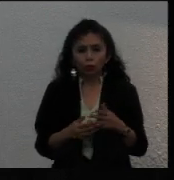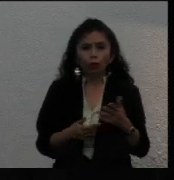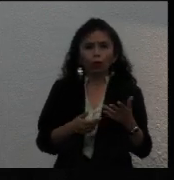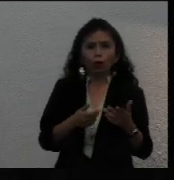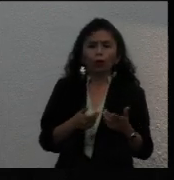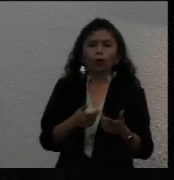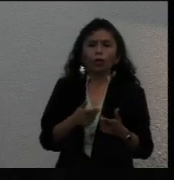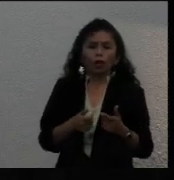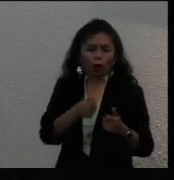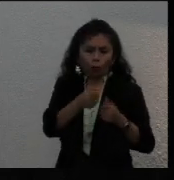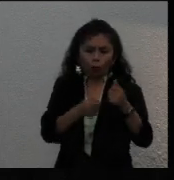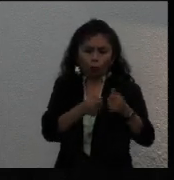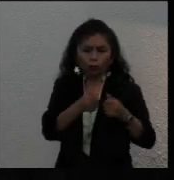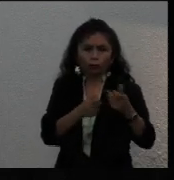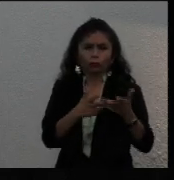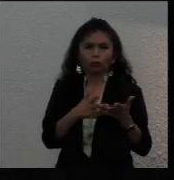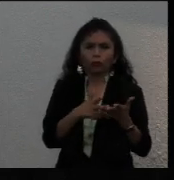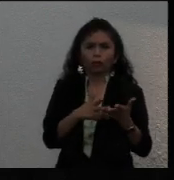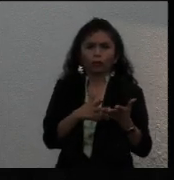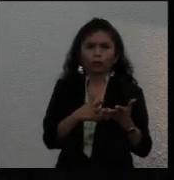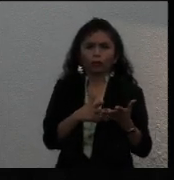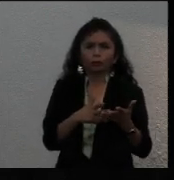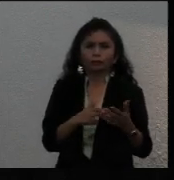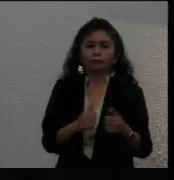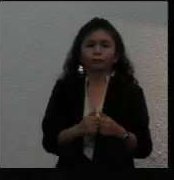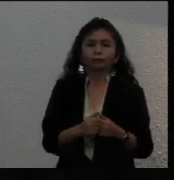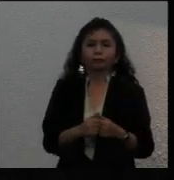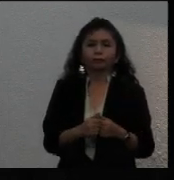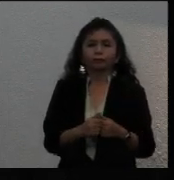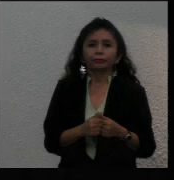coordinadora de este grupo, y su servidor Ángel Álvarez Cervera,